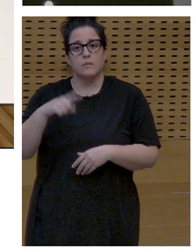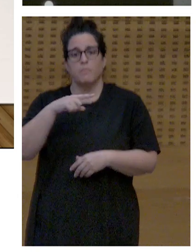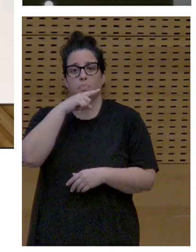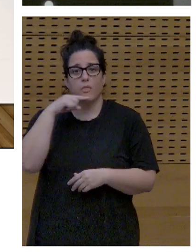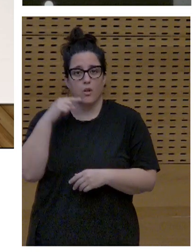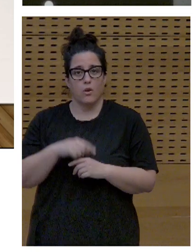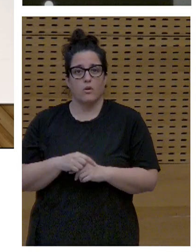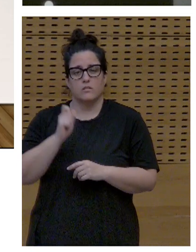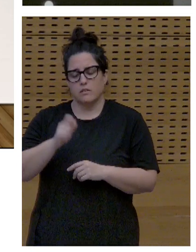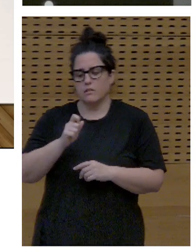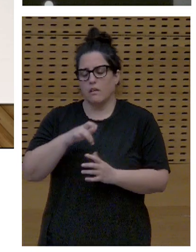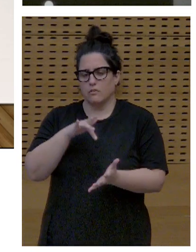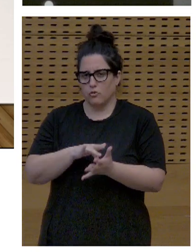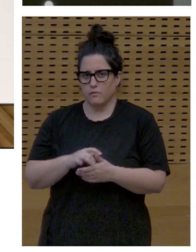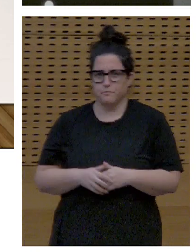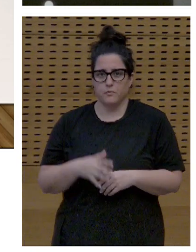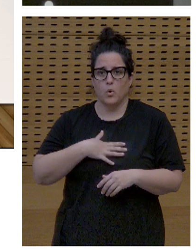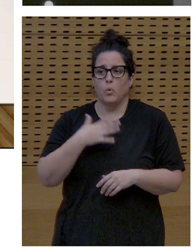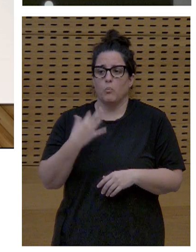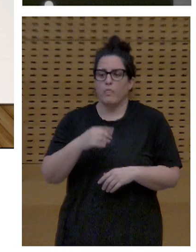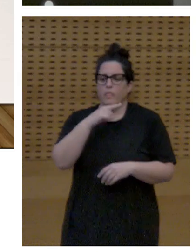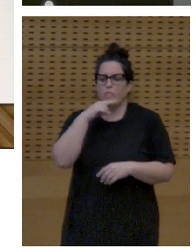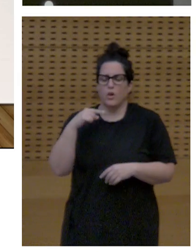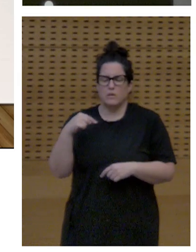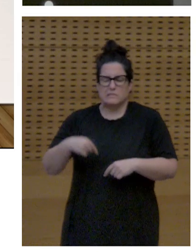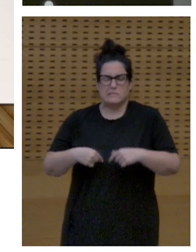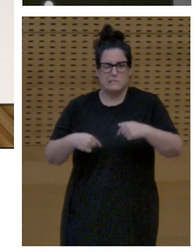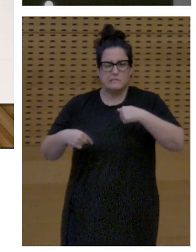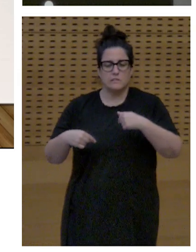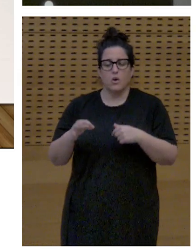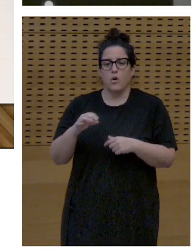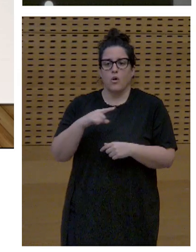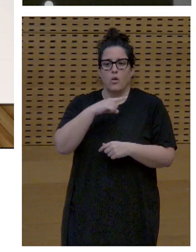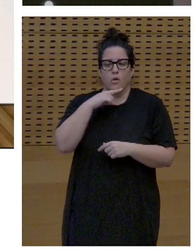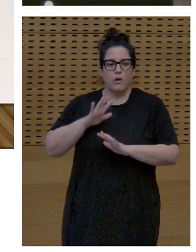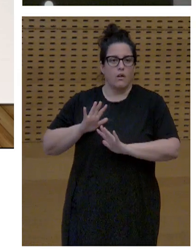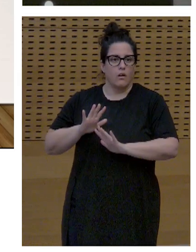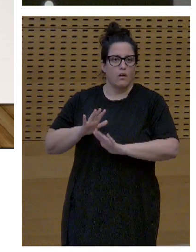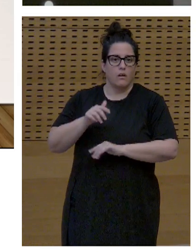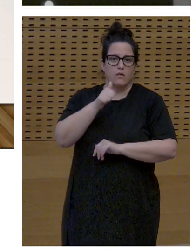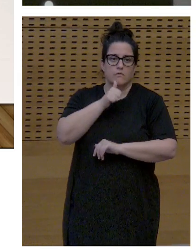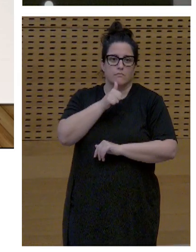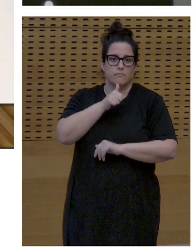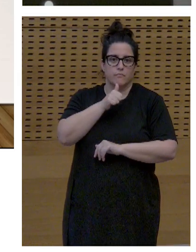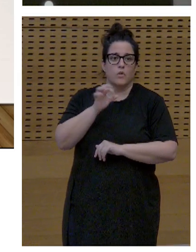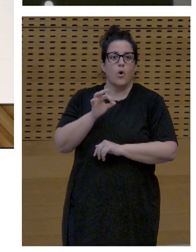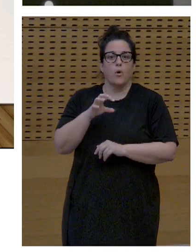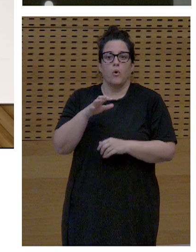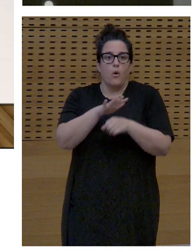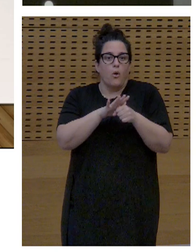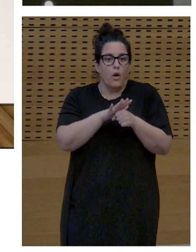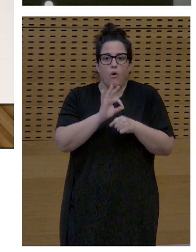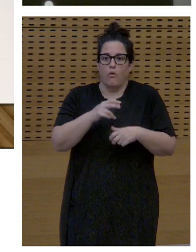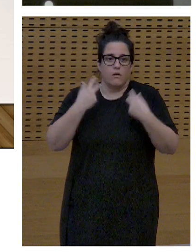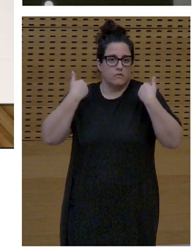en la enfermedad. Puede ser un dolor pues, tipo pinchazos, puede ser un dolor sordo, puede ser un dolor localizado o puede ser un dolor